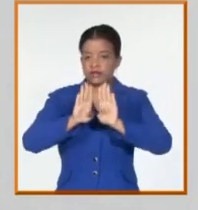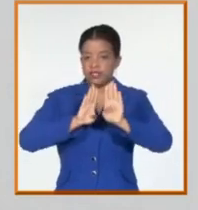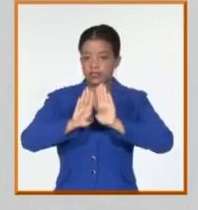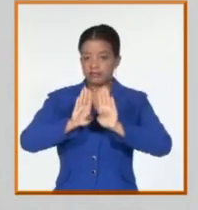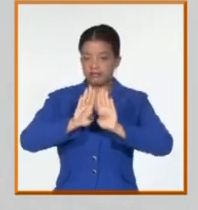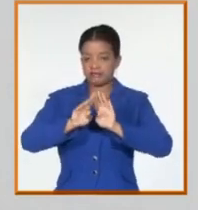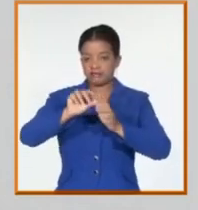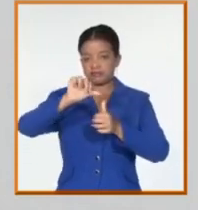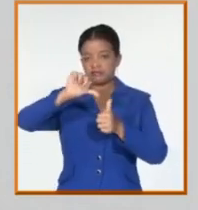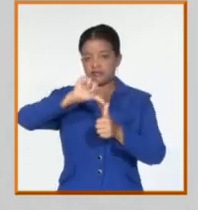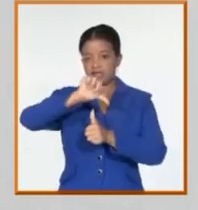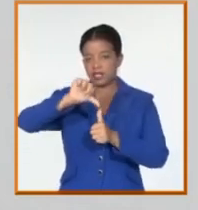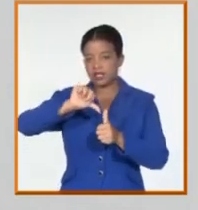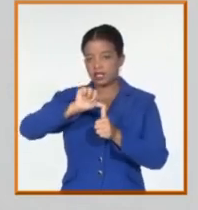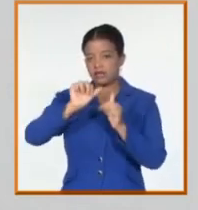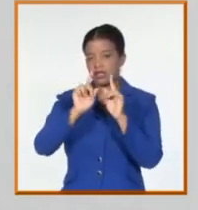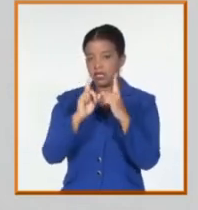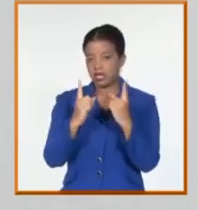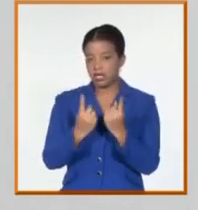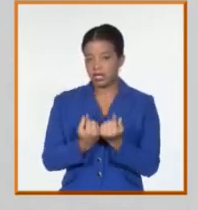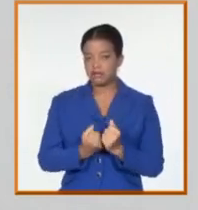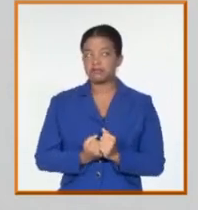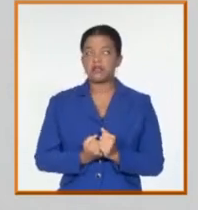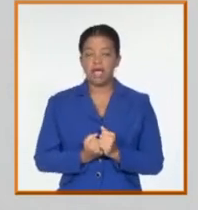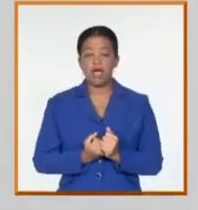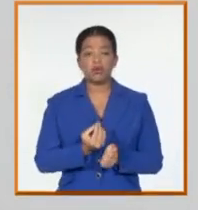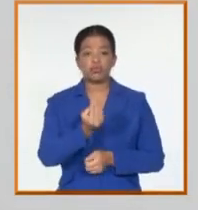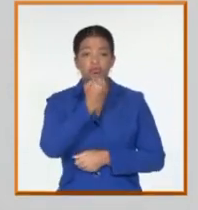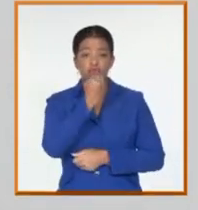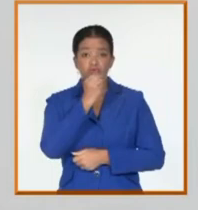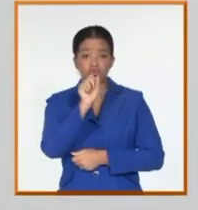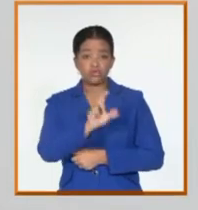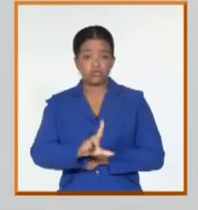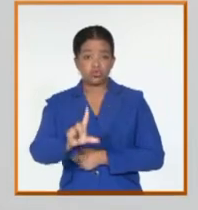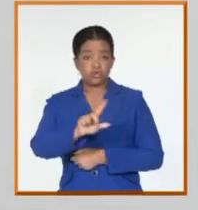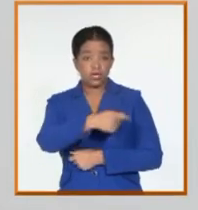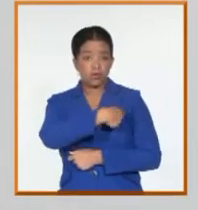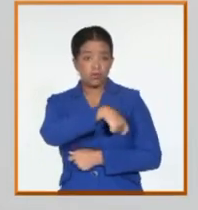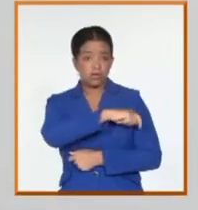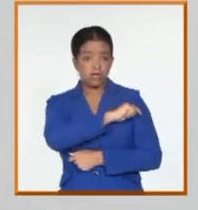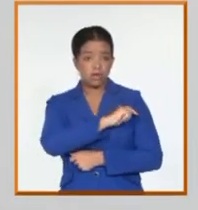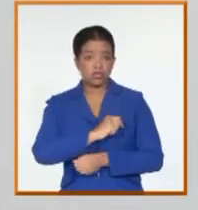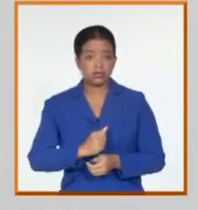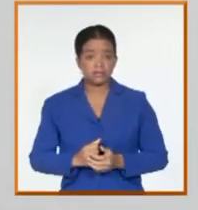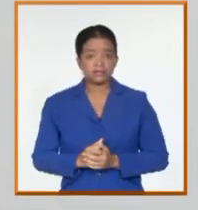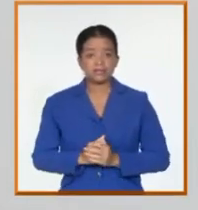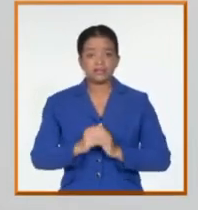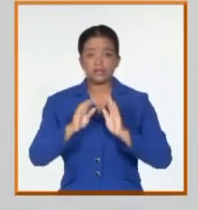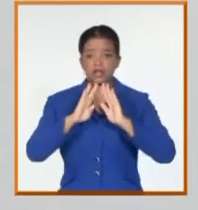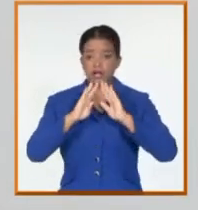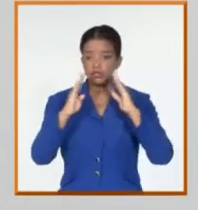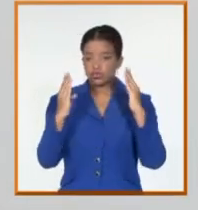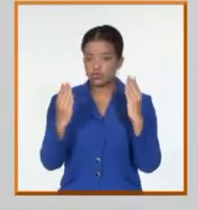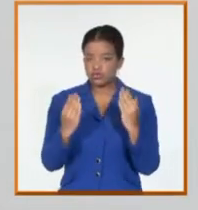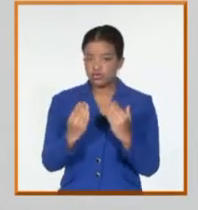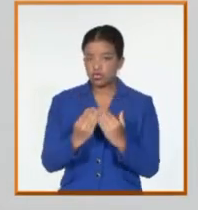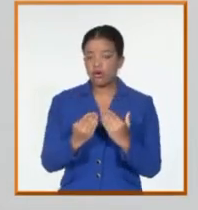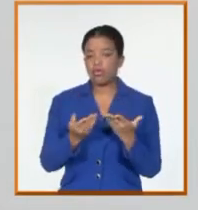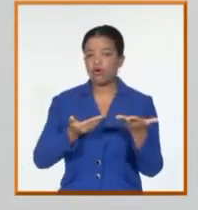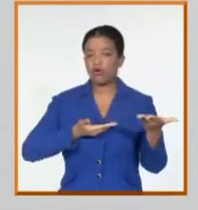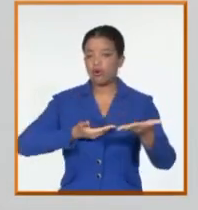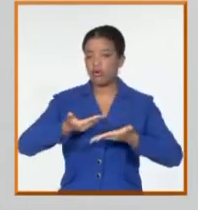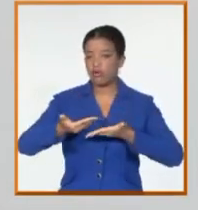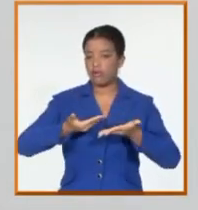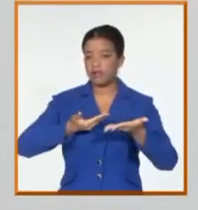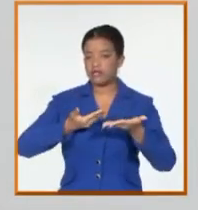Caribe consumo social por tanto todos simplemente desde el punto de vista de comercio electrónico y